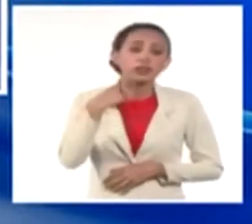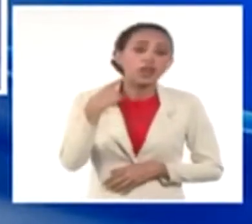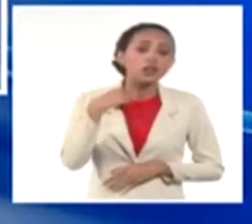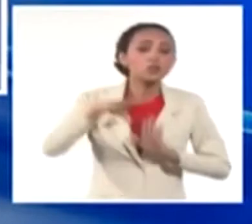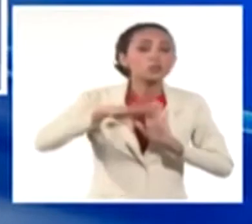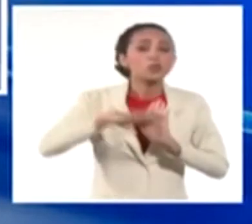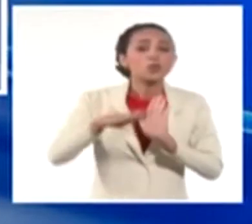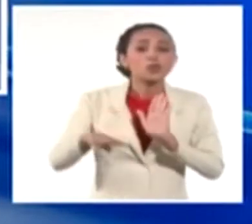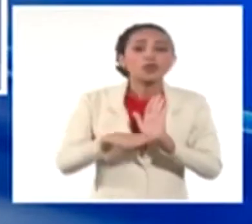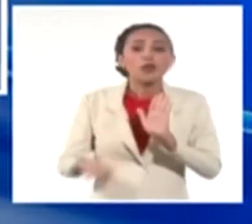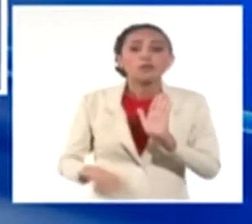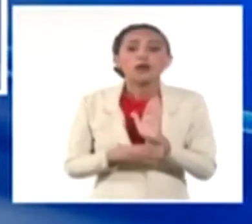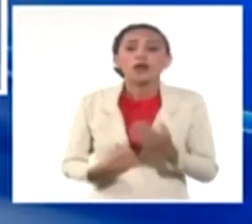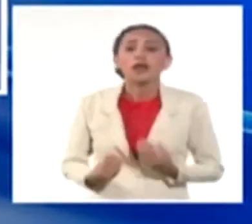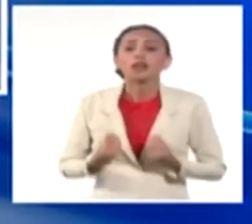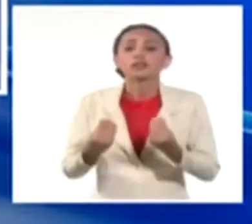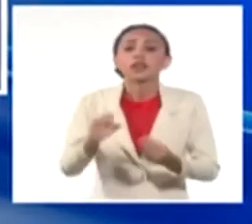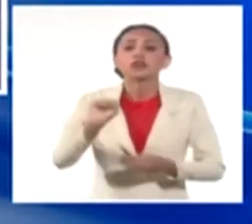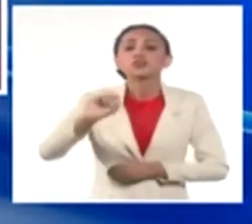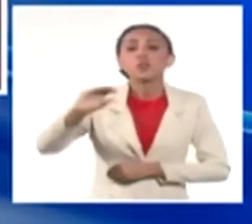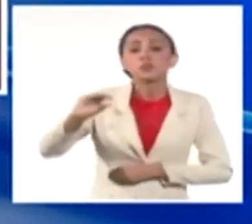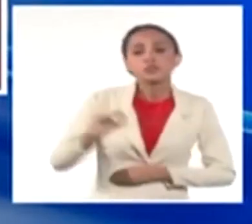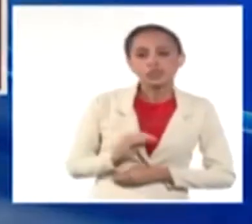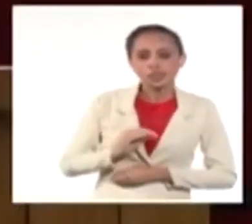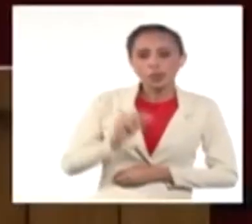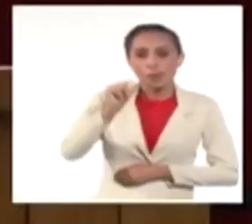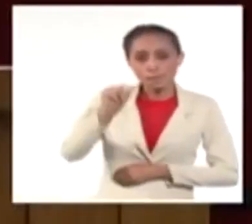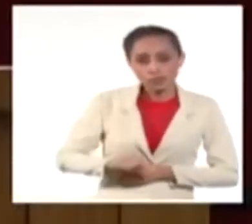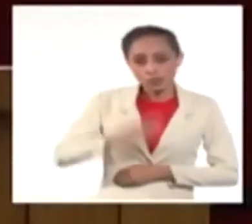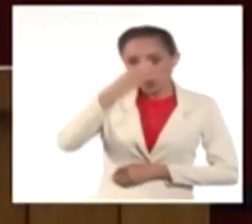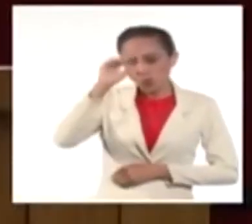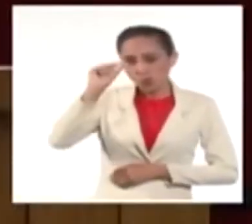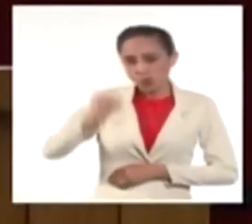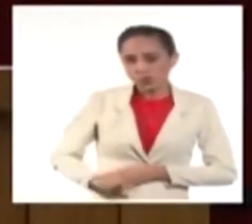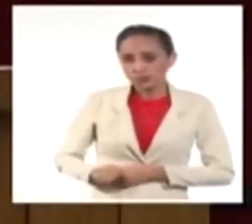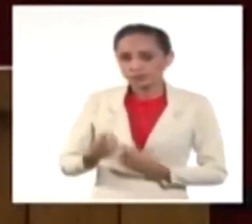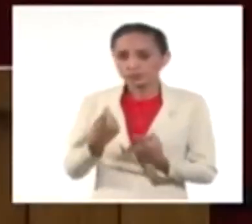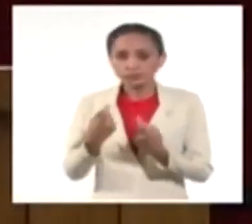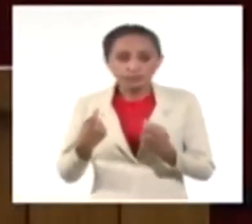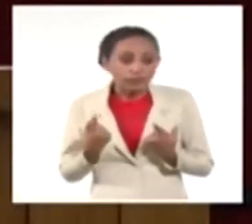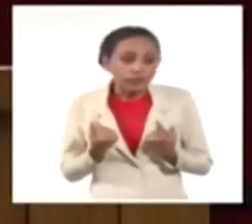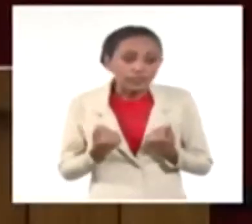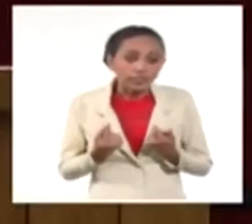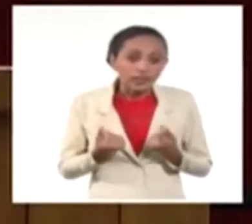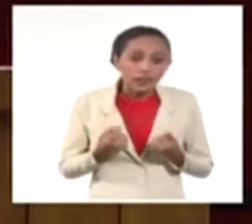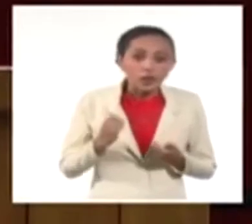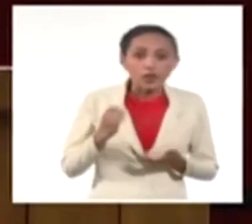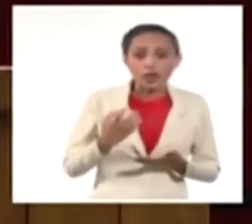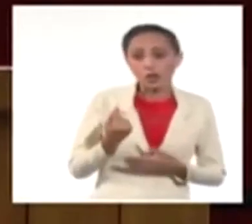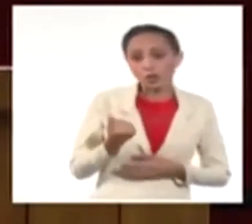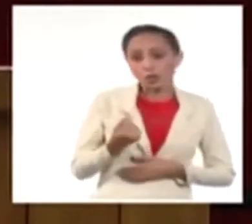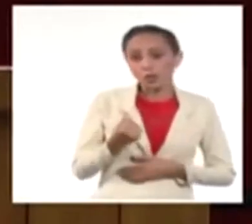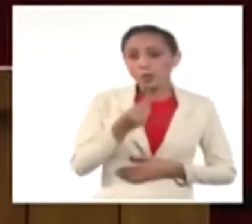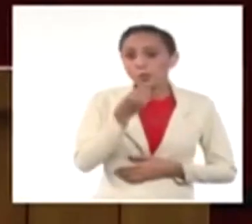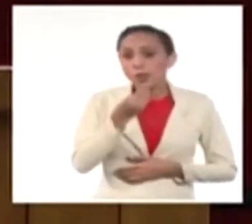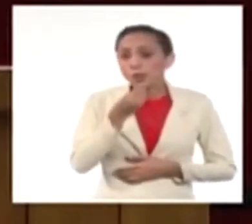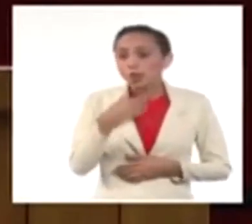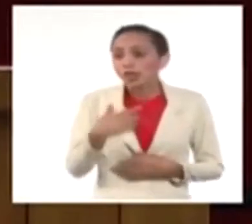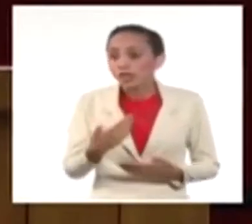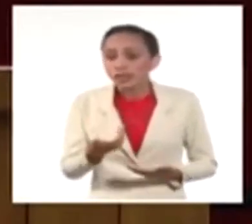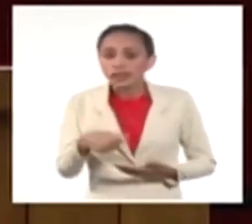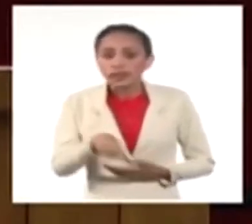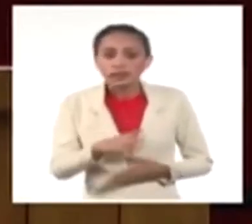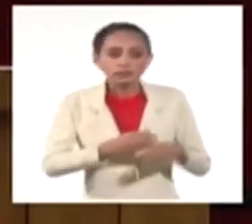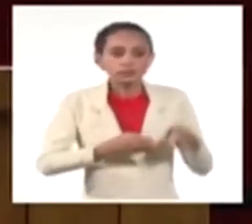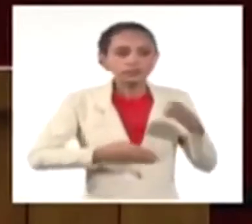de entrega de subsidios a personas naturales con falta de solvencia económica y necesidades